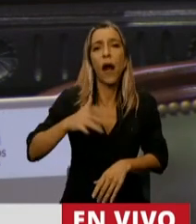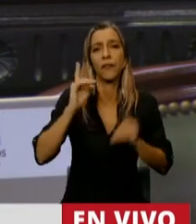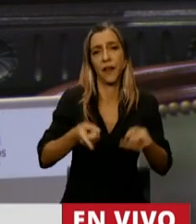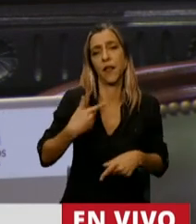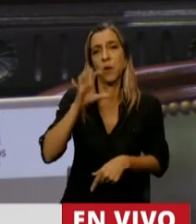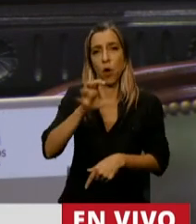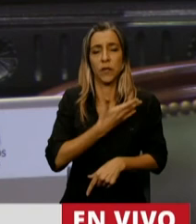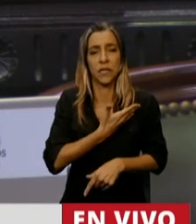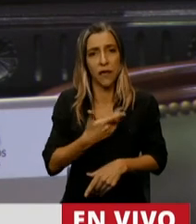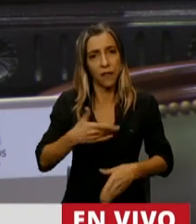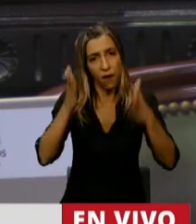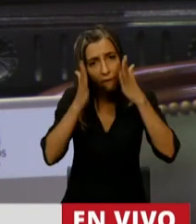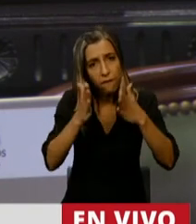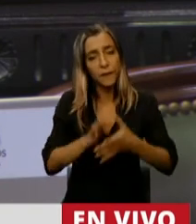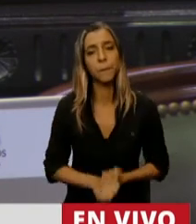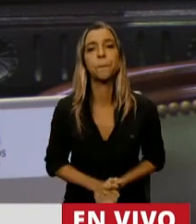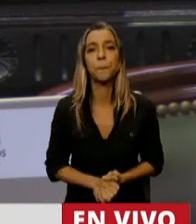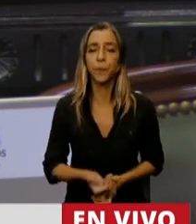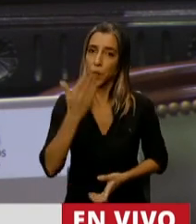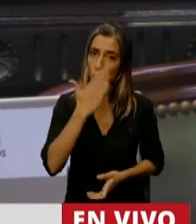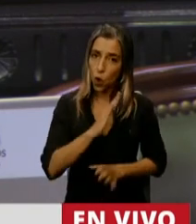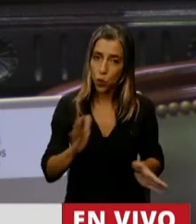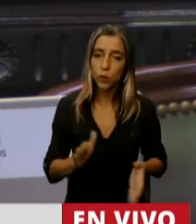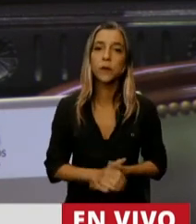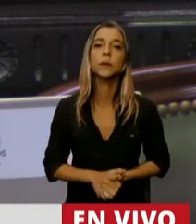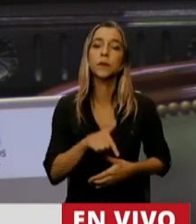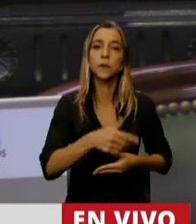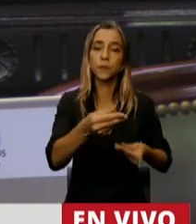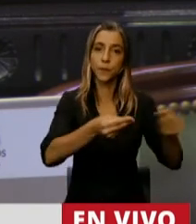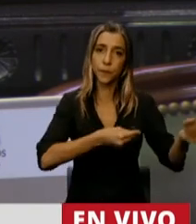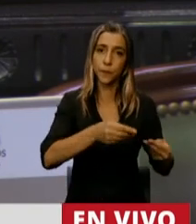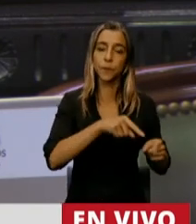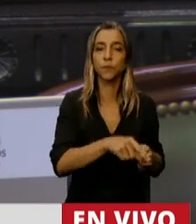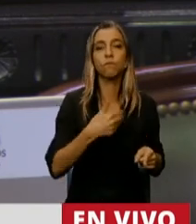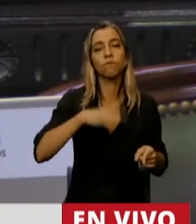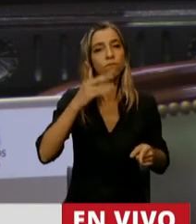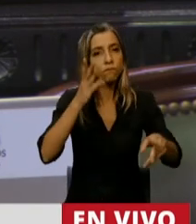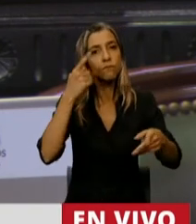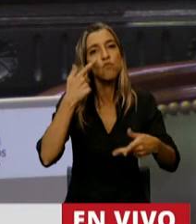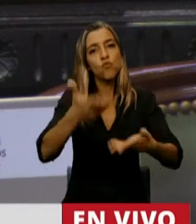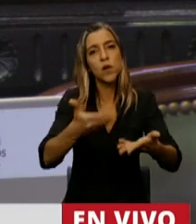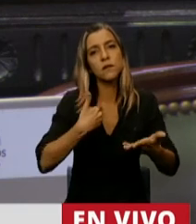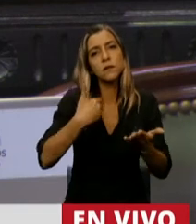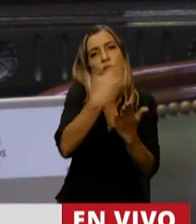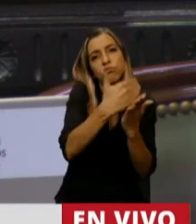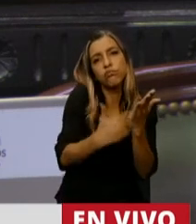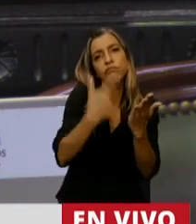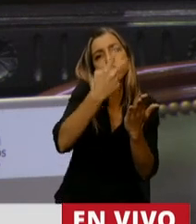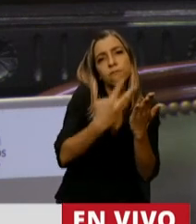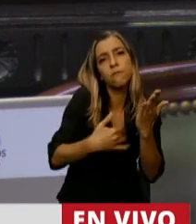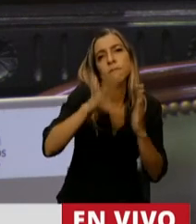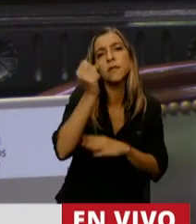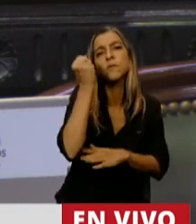acuerdo. Y para cerrar, presidente, este presupuesto que fija prioridades claras, que